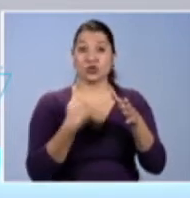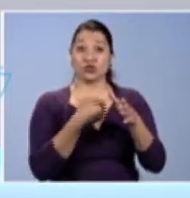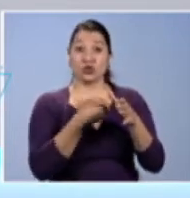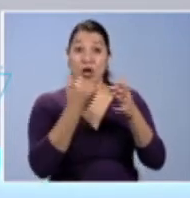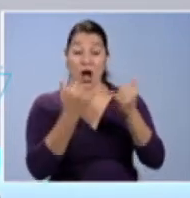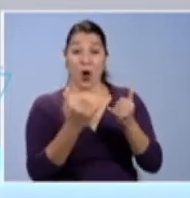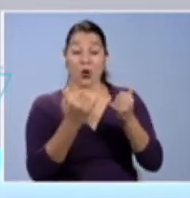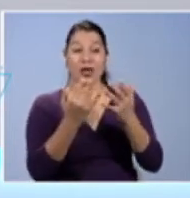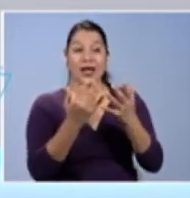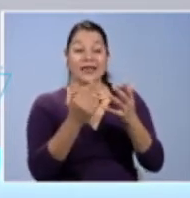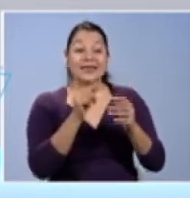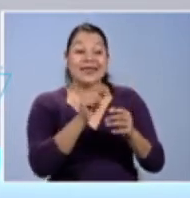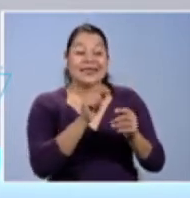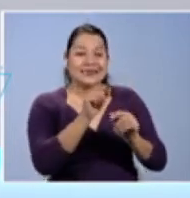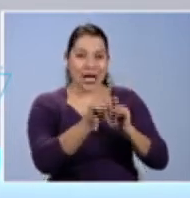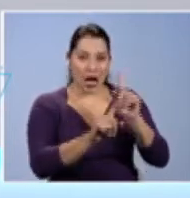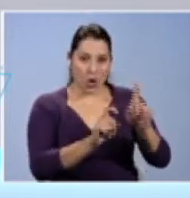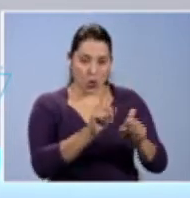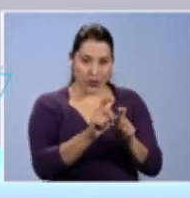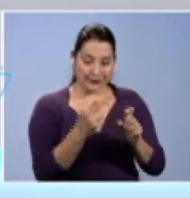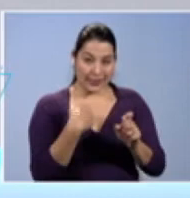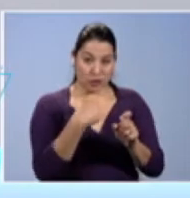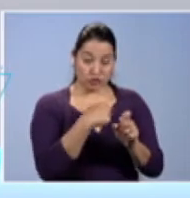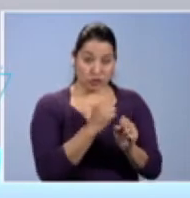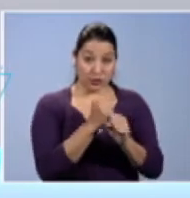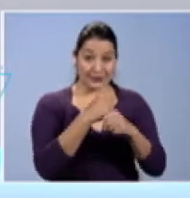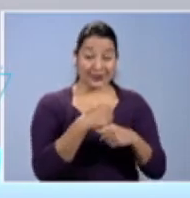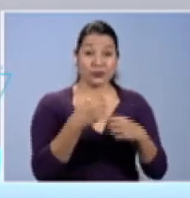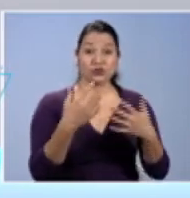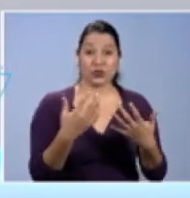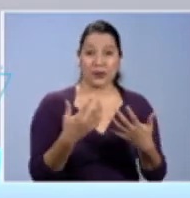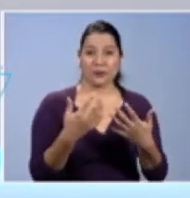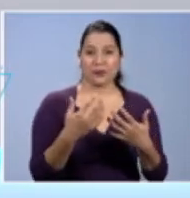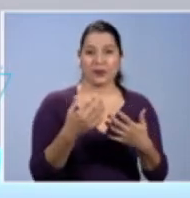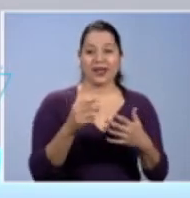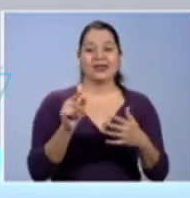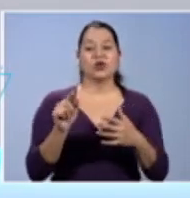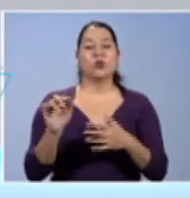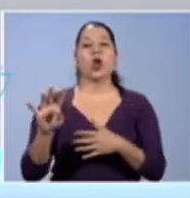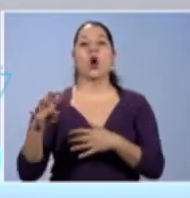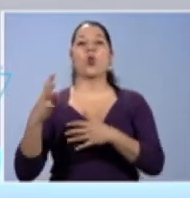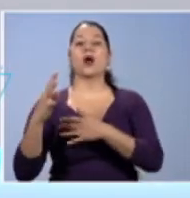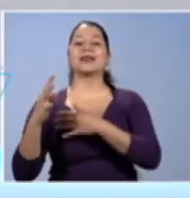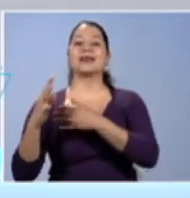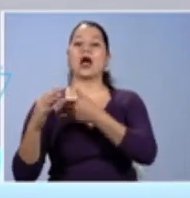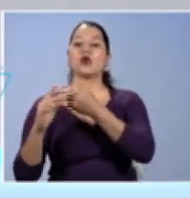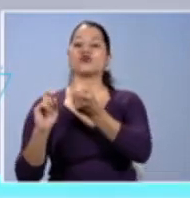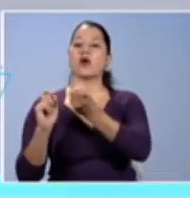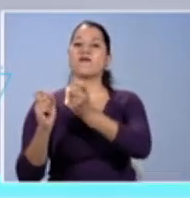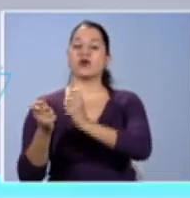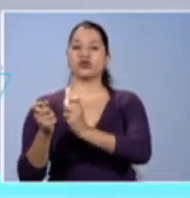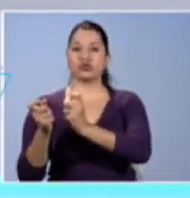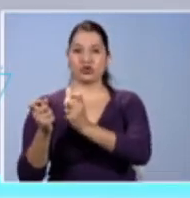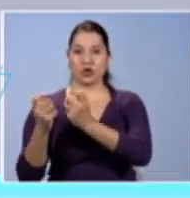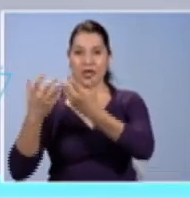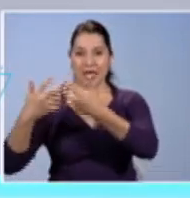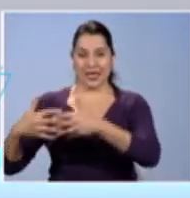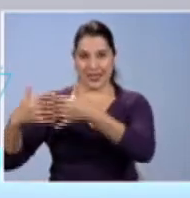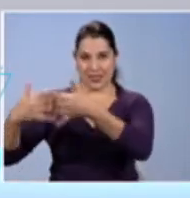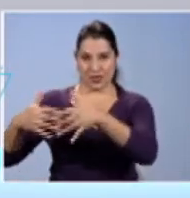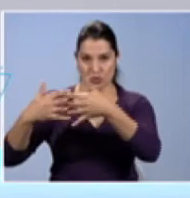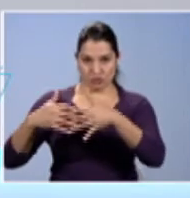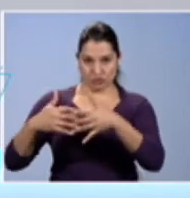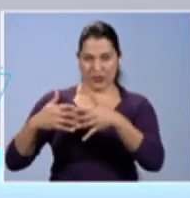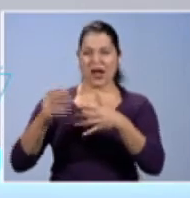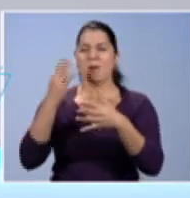esta encuesta, o uno de los factores que estamos determinando en la misma es como la cuarta revolución industrial, y se refiere a eso, ¿verdad? A todo lo que viene de la mano